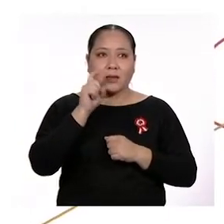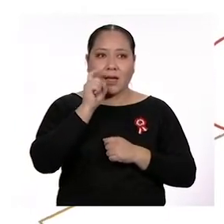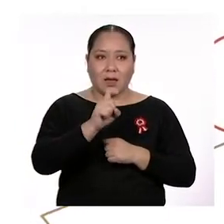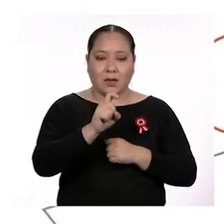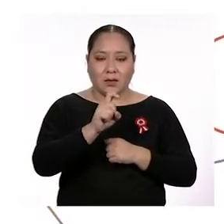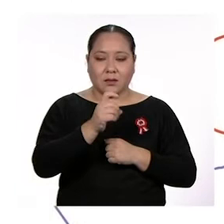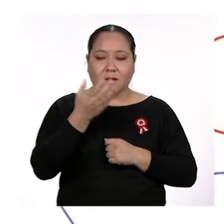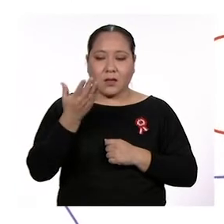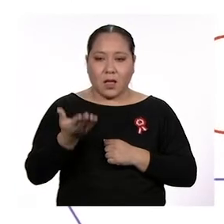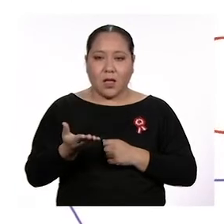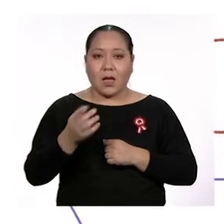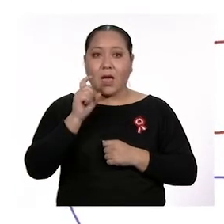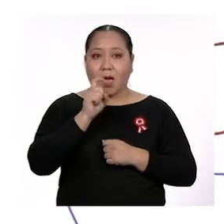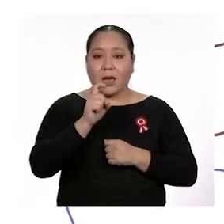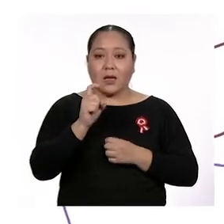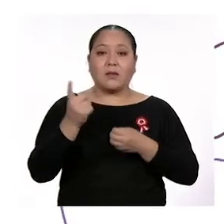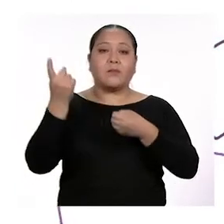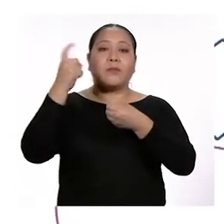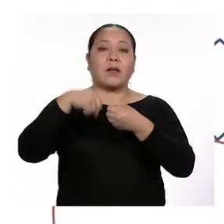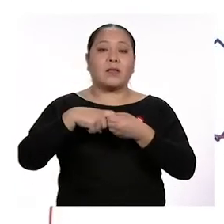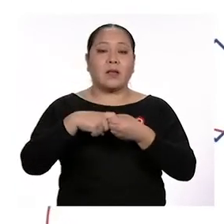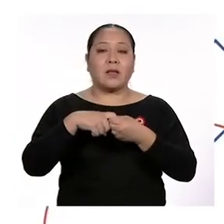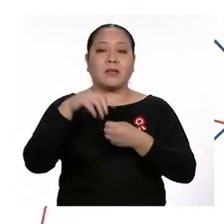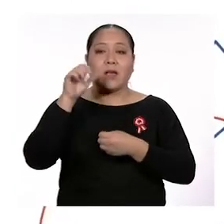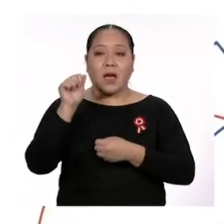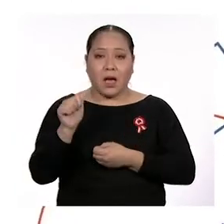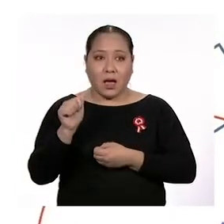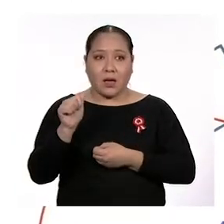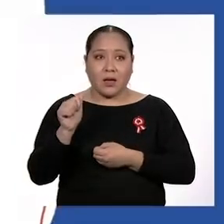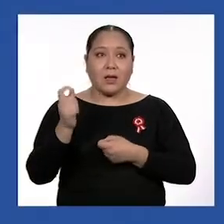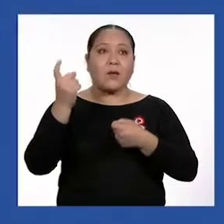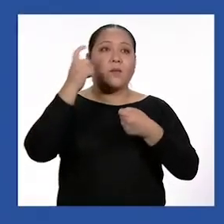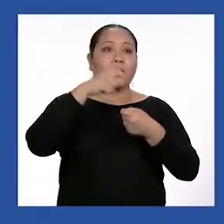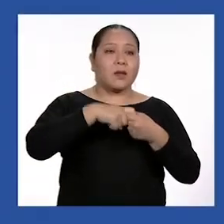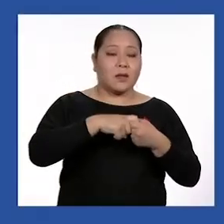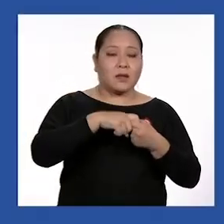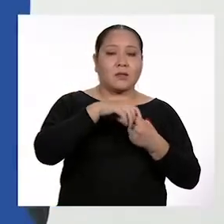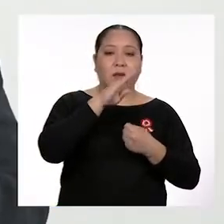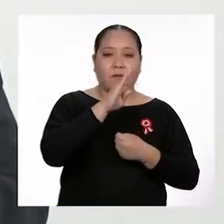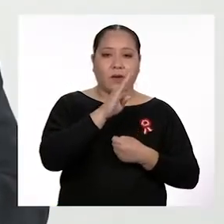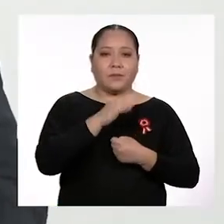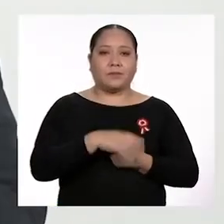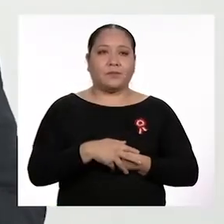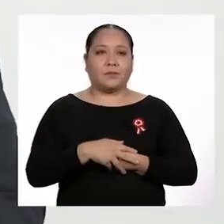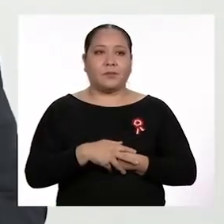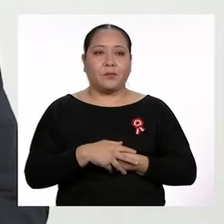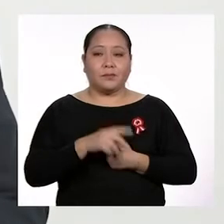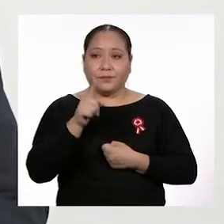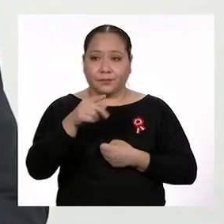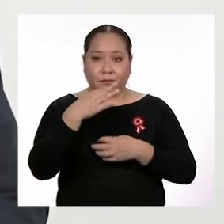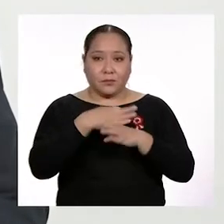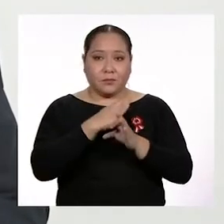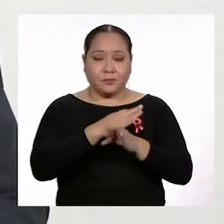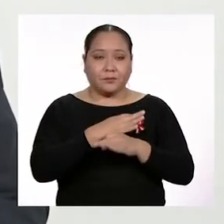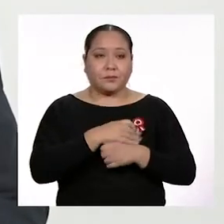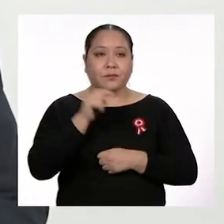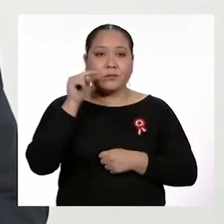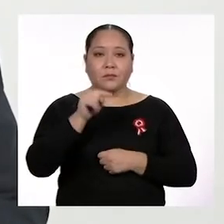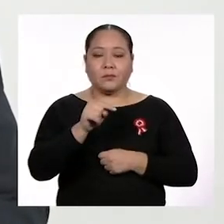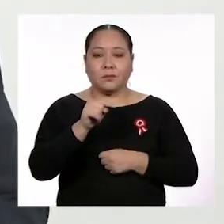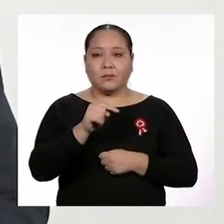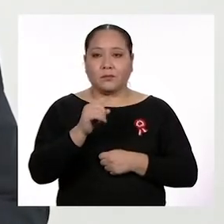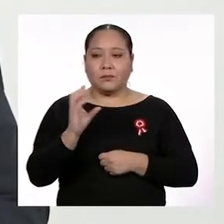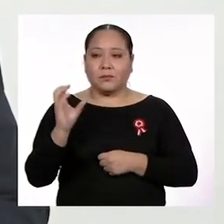tal que X pertenece al intervalo A y al intervalo B. De esta manera, a través